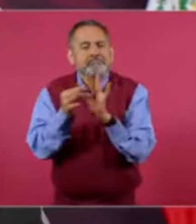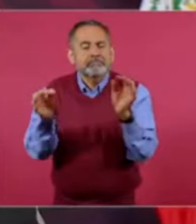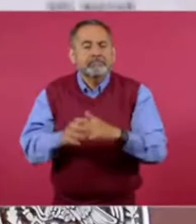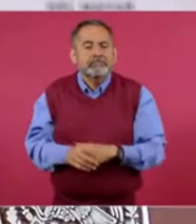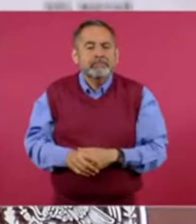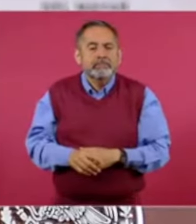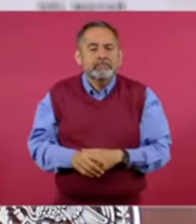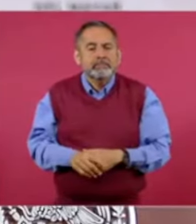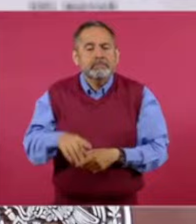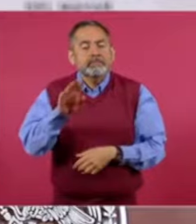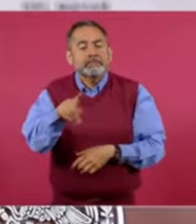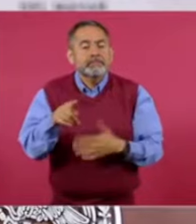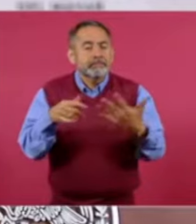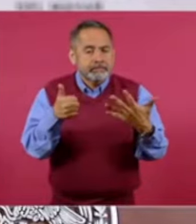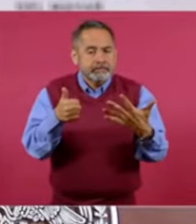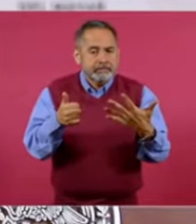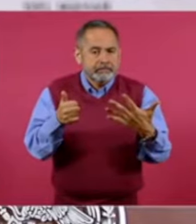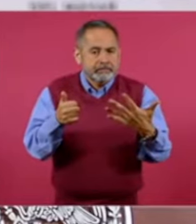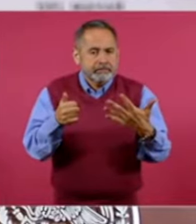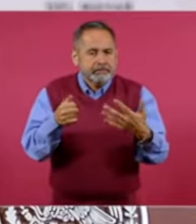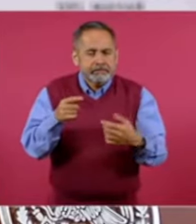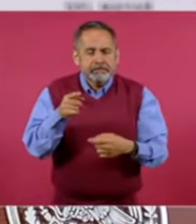Pero entonces, en seis